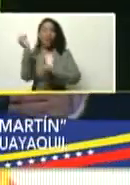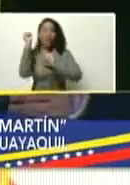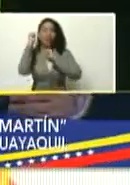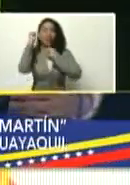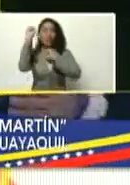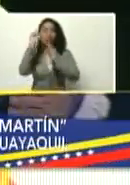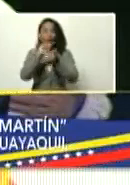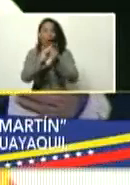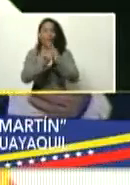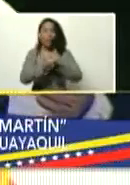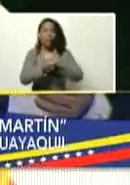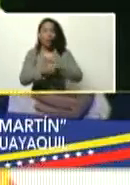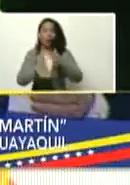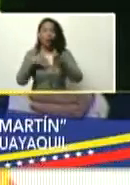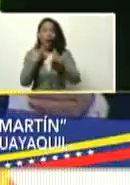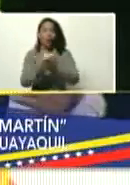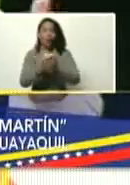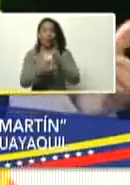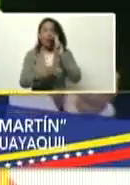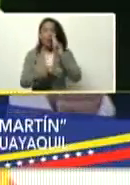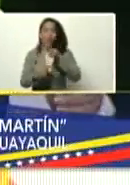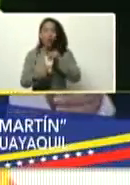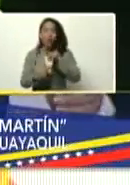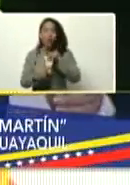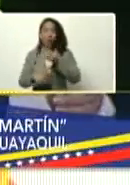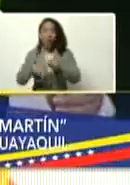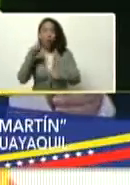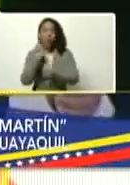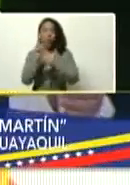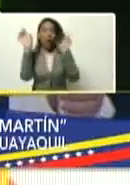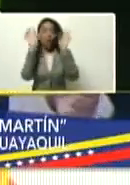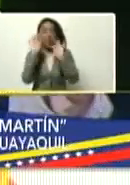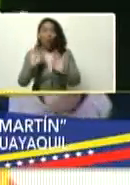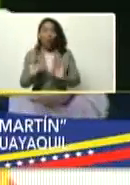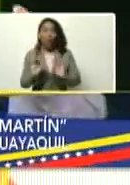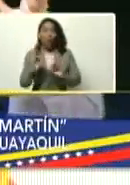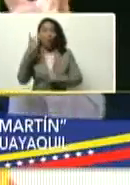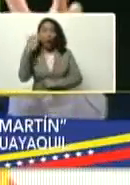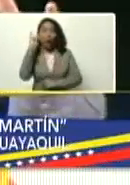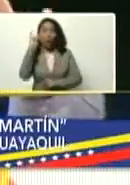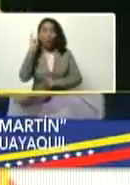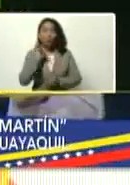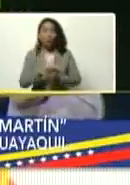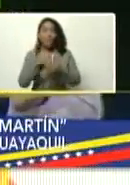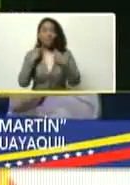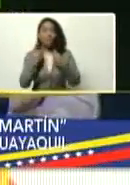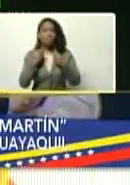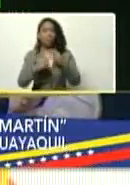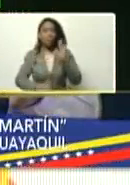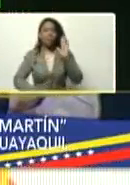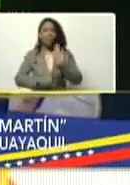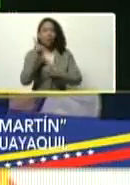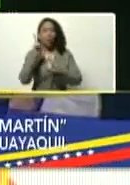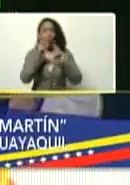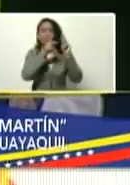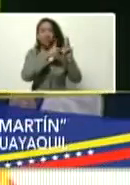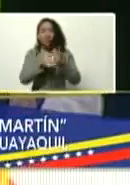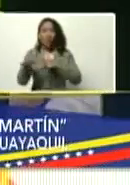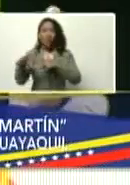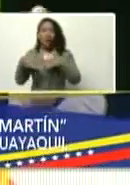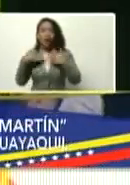fue derrotando, hasta que se dio cuenta que la única alternativa que tenía para desarrollar sus planes